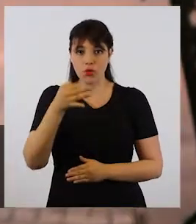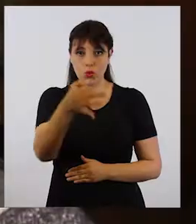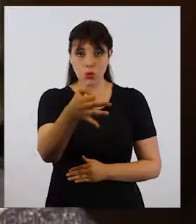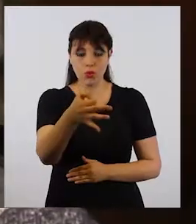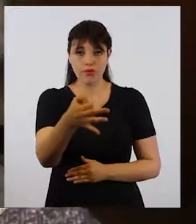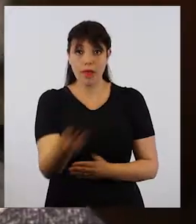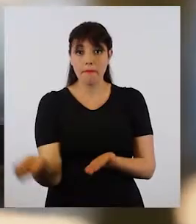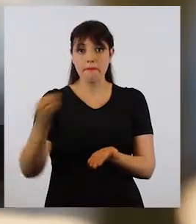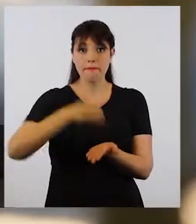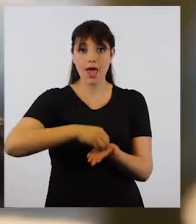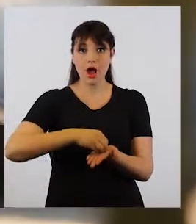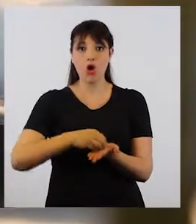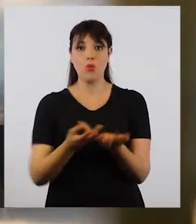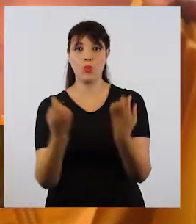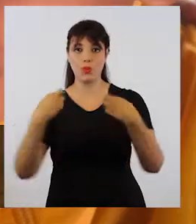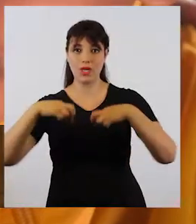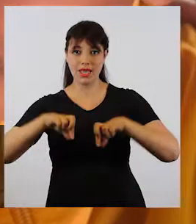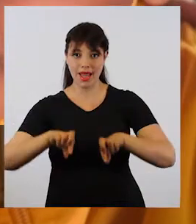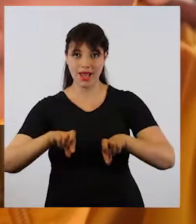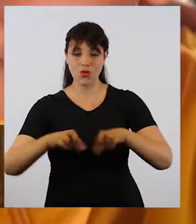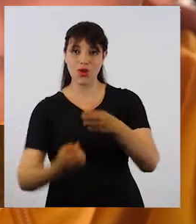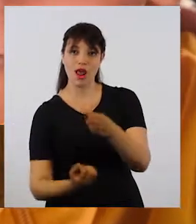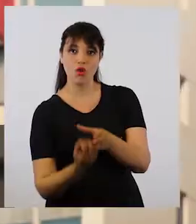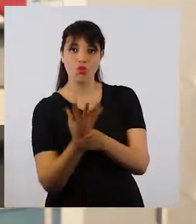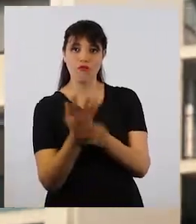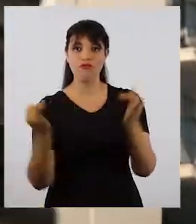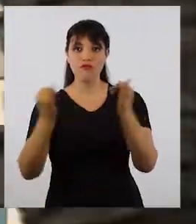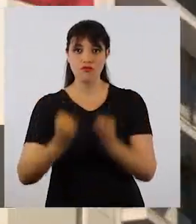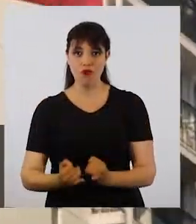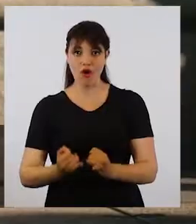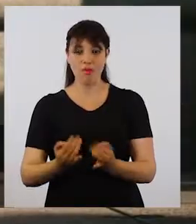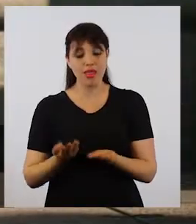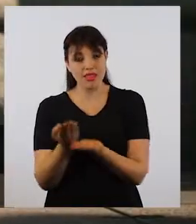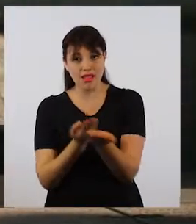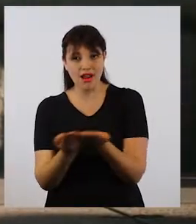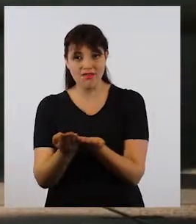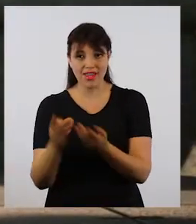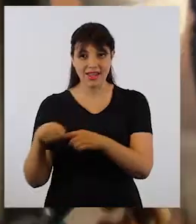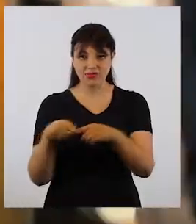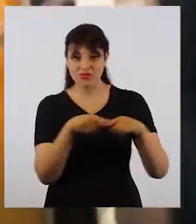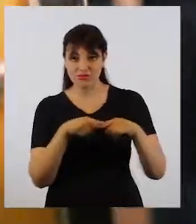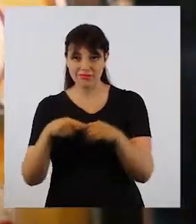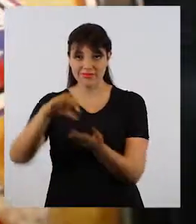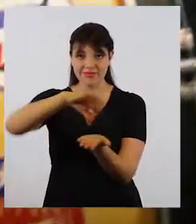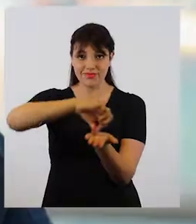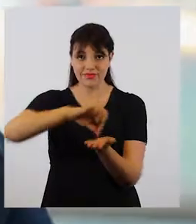con más oportunidades y una nueva manera de servir al país